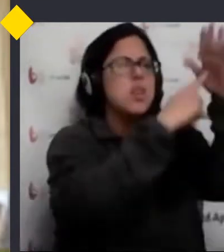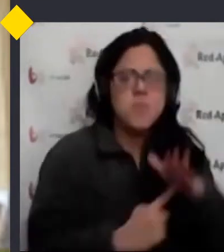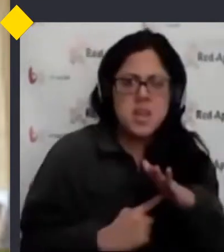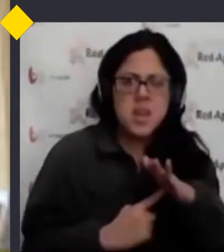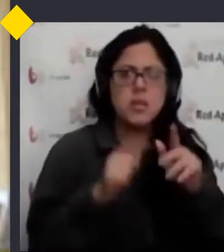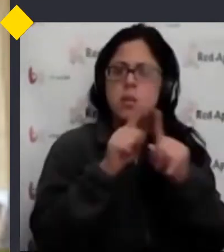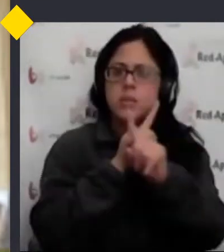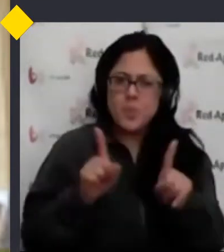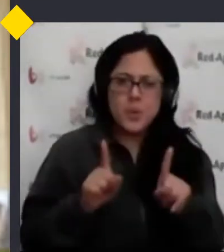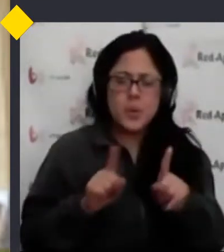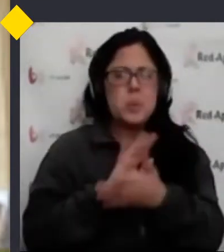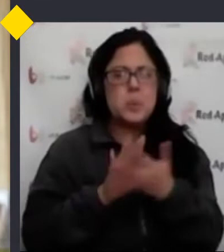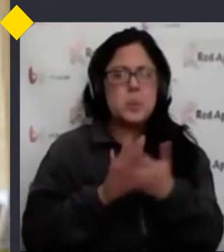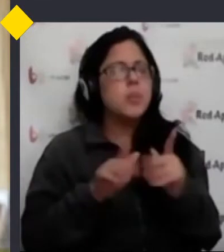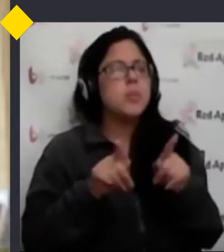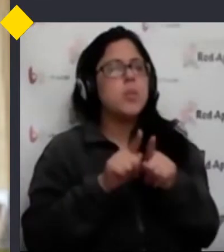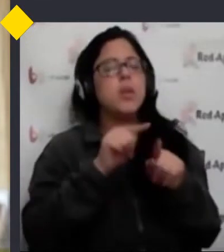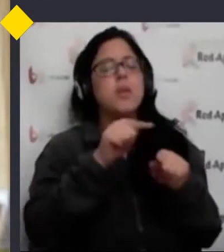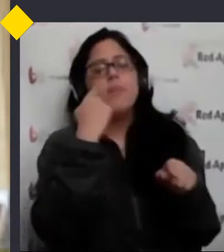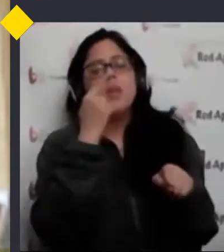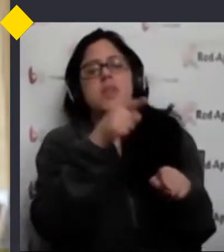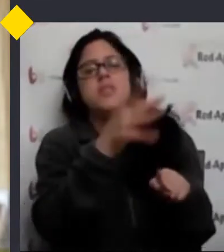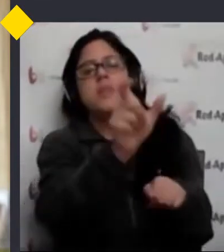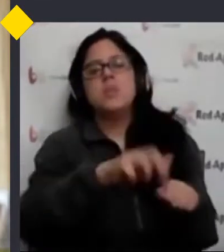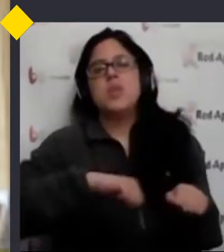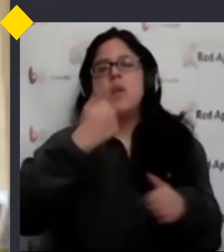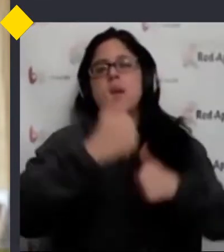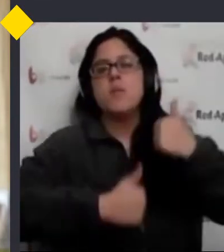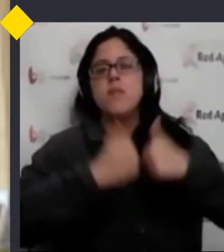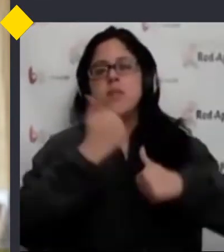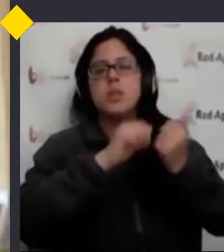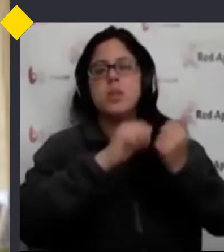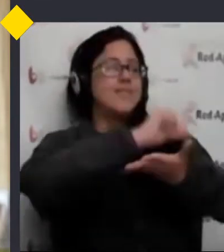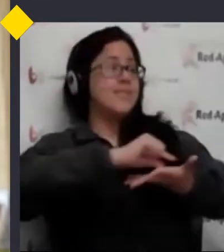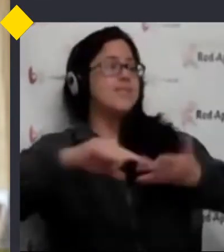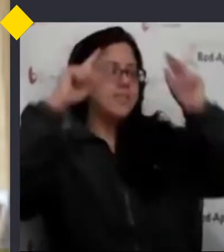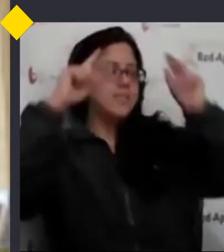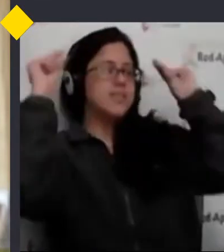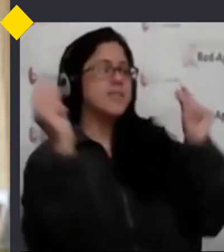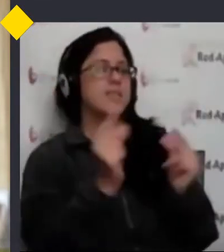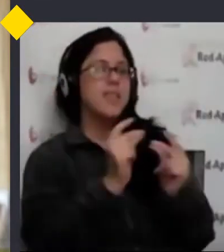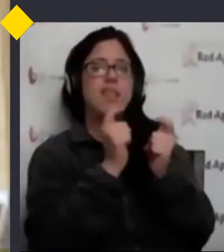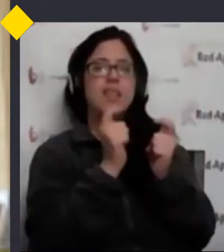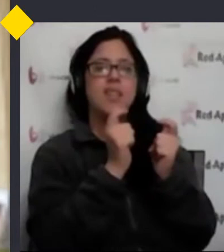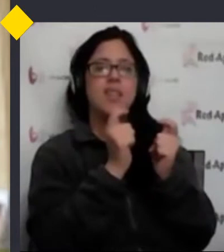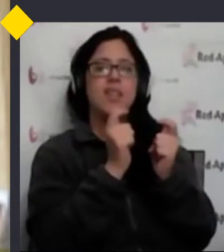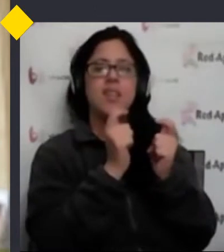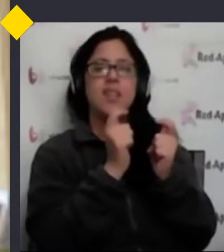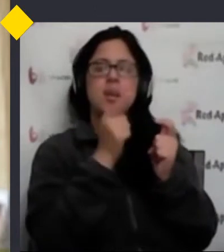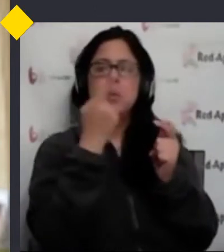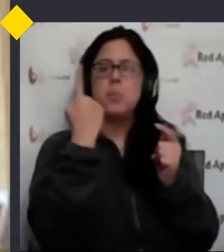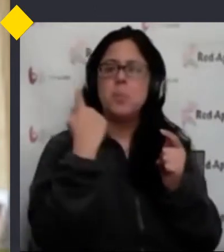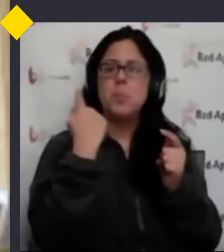no vamos a ascender a este joven profesional que vemos que es muy talentoso y tiene potencial, pero tal vez le falta calle,